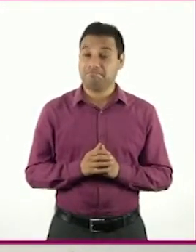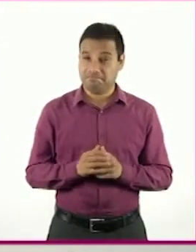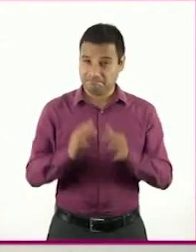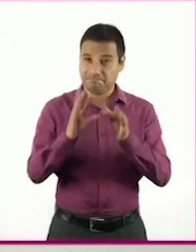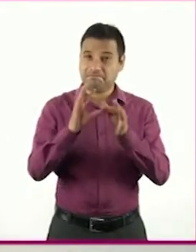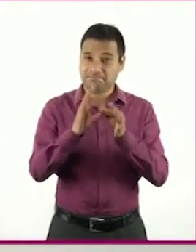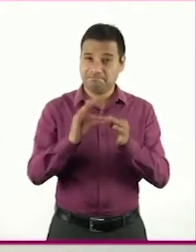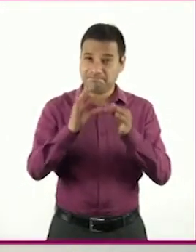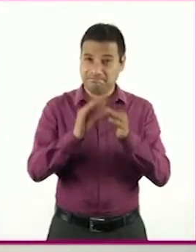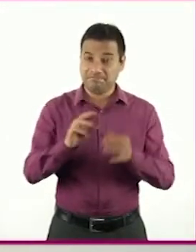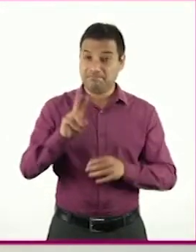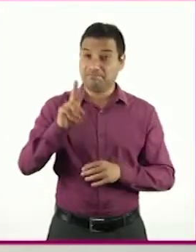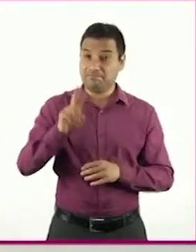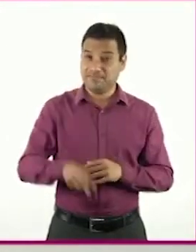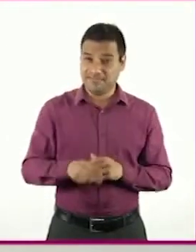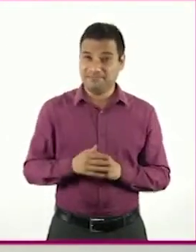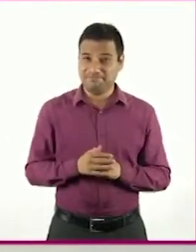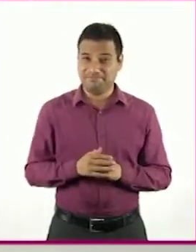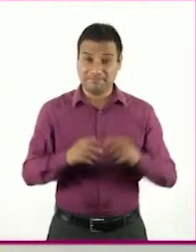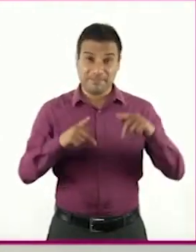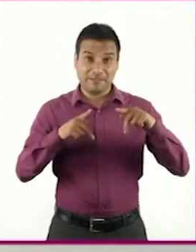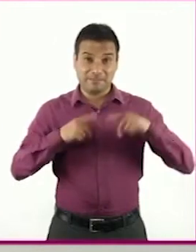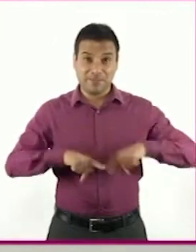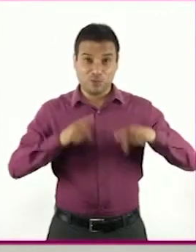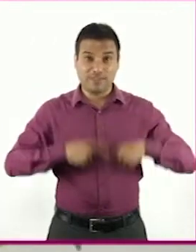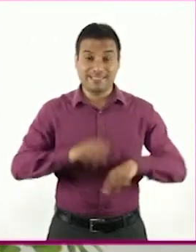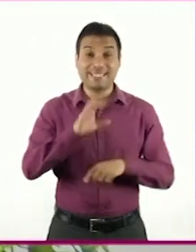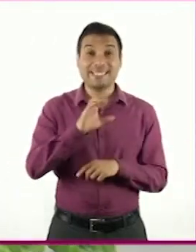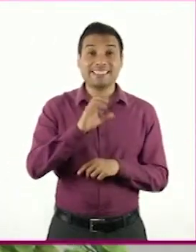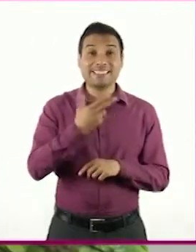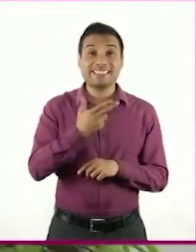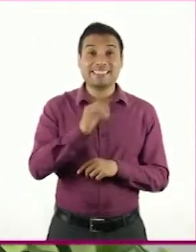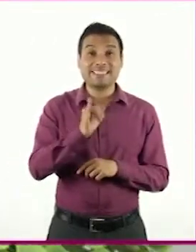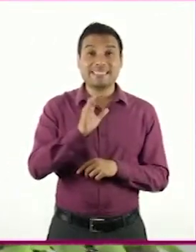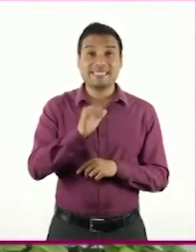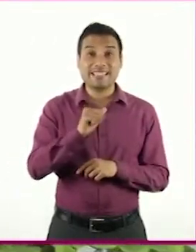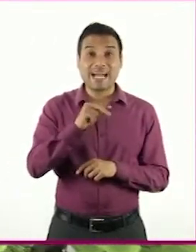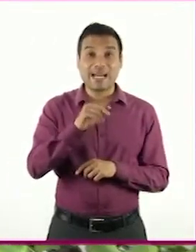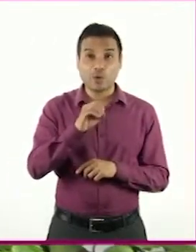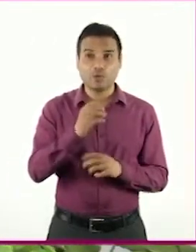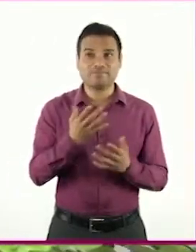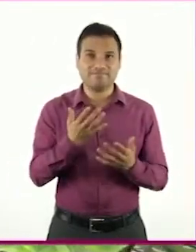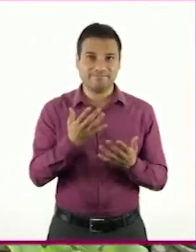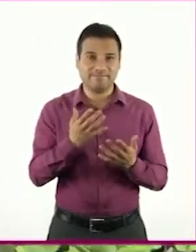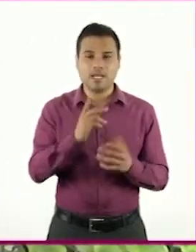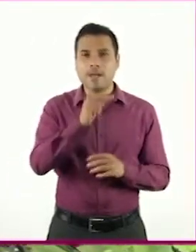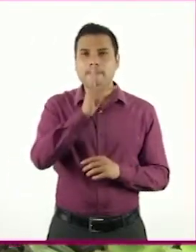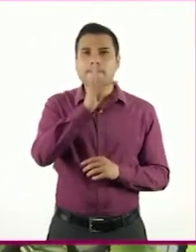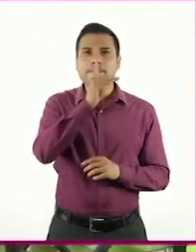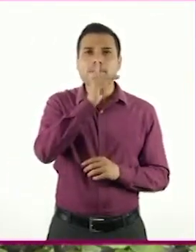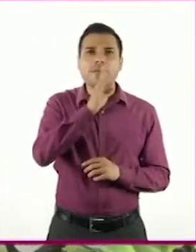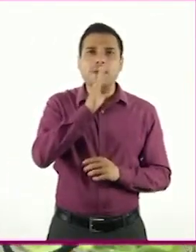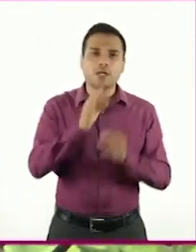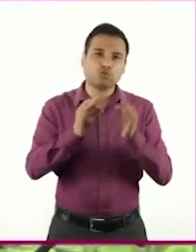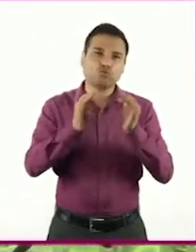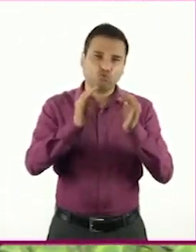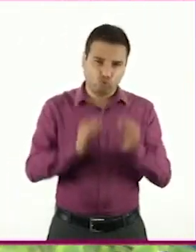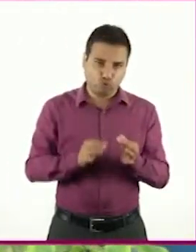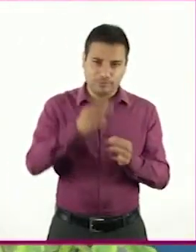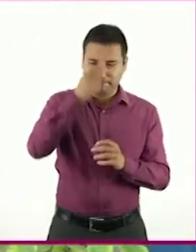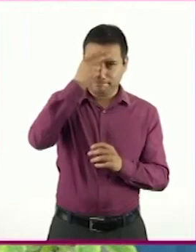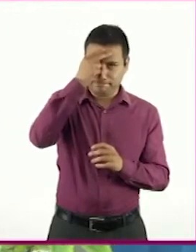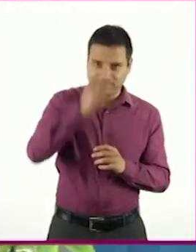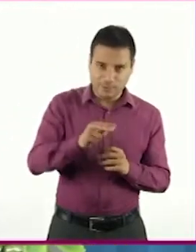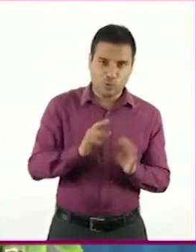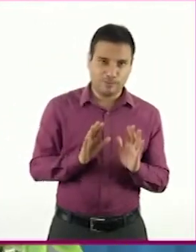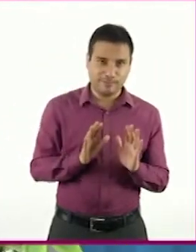más compleja sobre la vida de los chicanos. Por una parte, son hijos de migrantes en tierras extrañas, por lo que